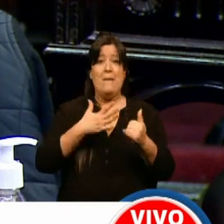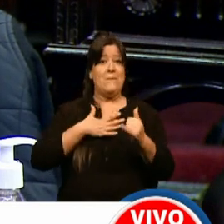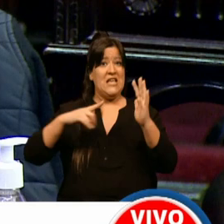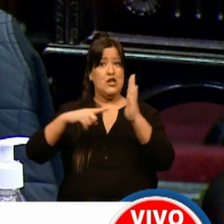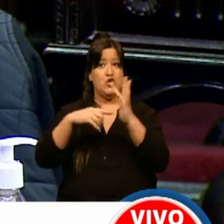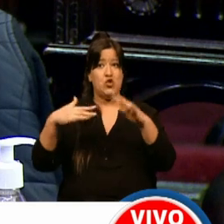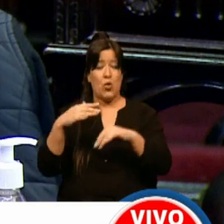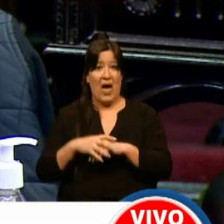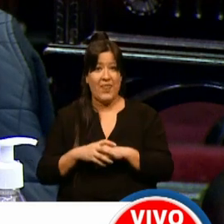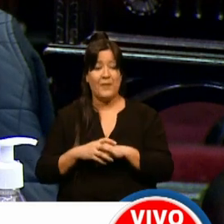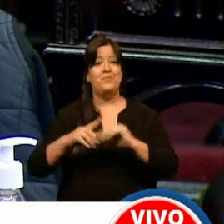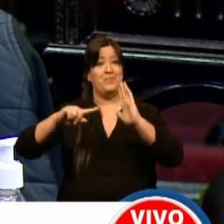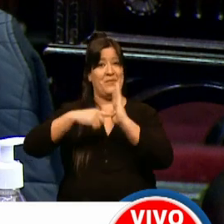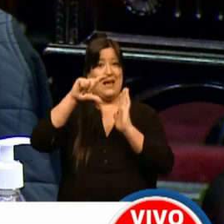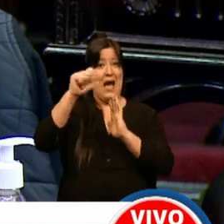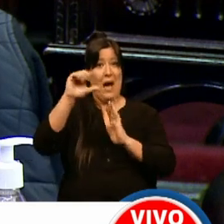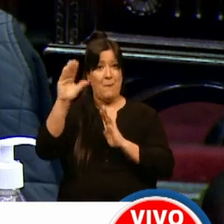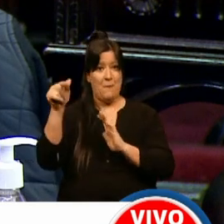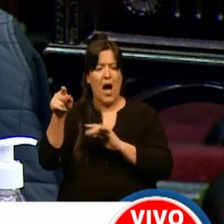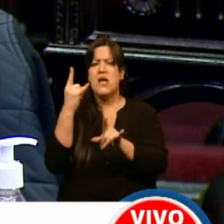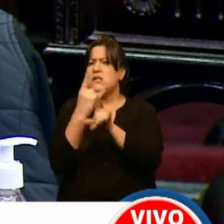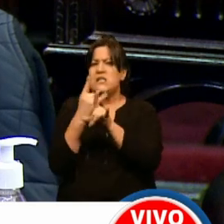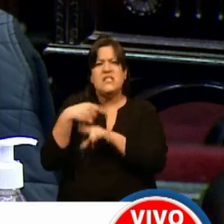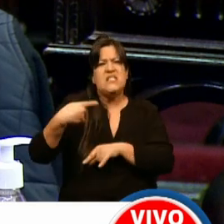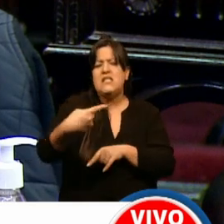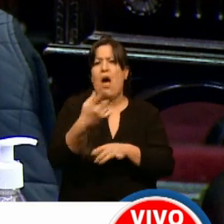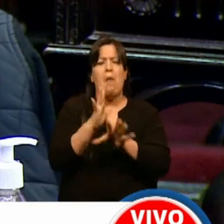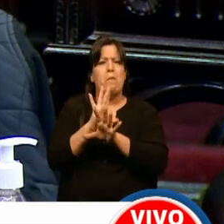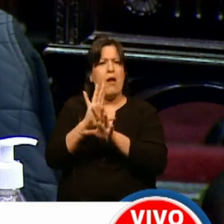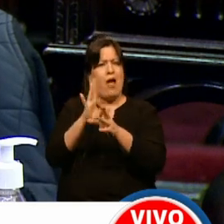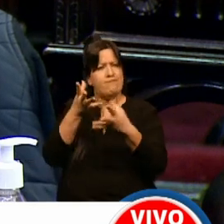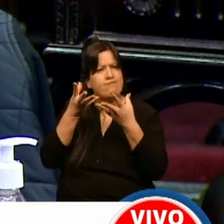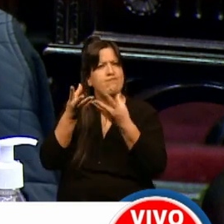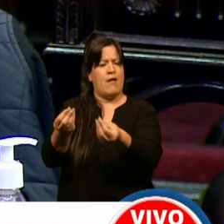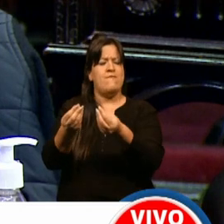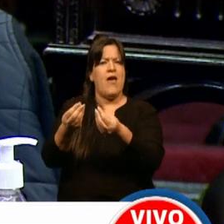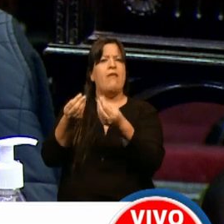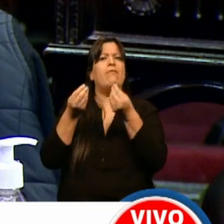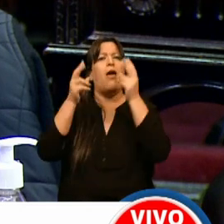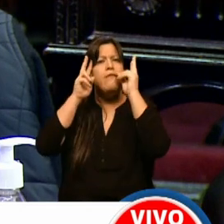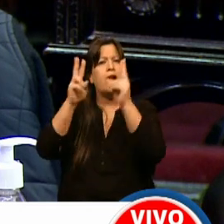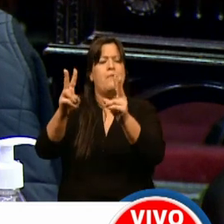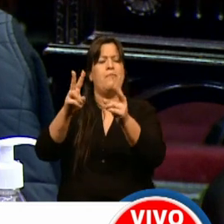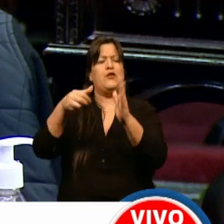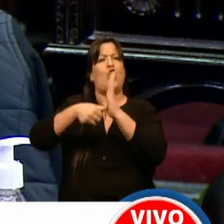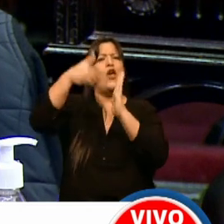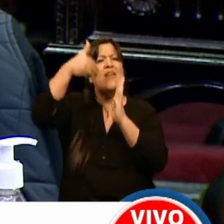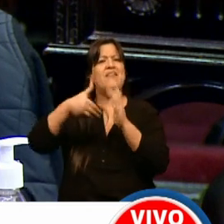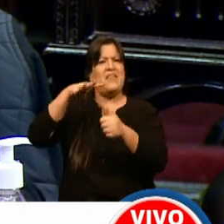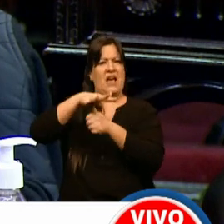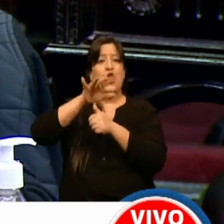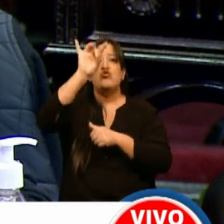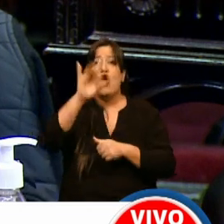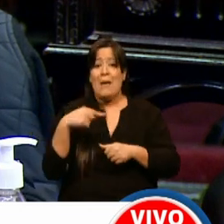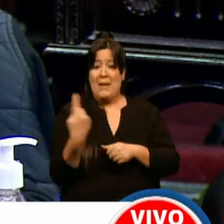la ciudad de buenos aires- ha estado siempre a la vanguardia del respeto a la identidad de género no sólo de